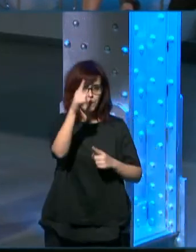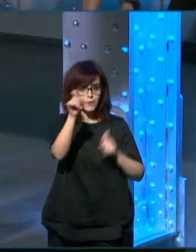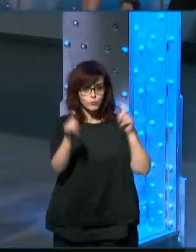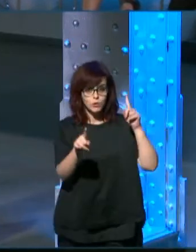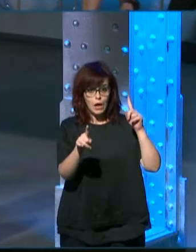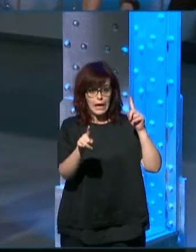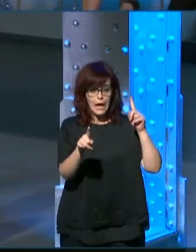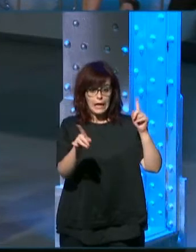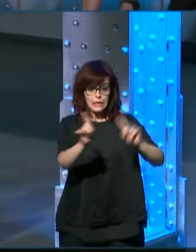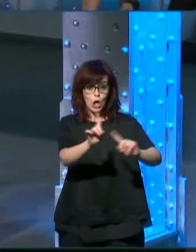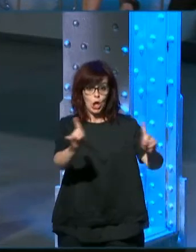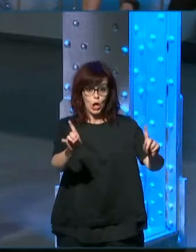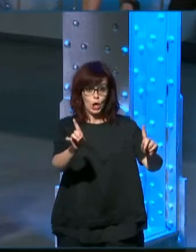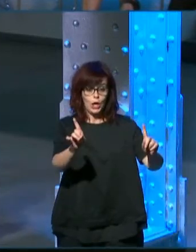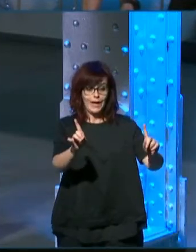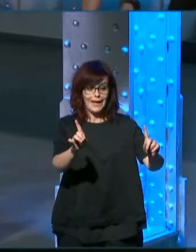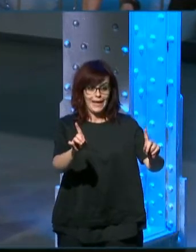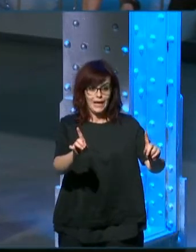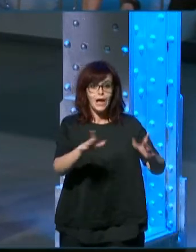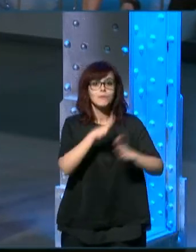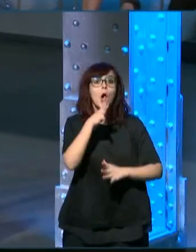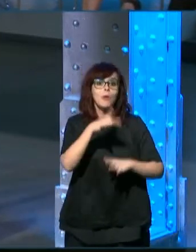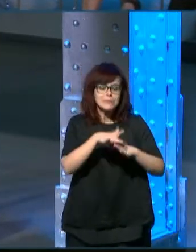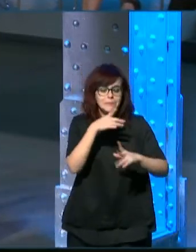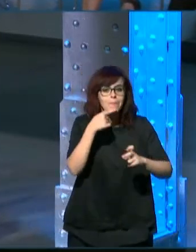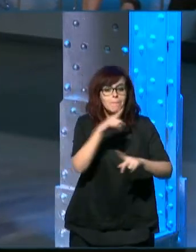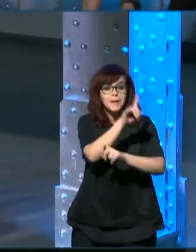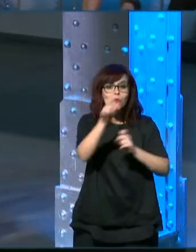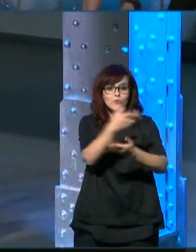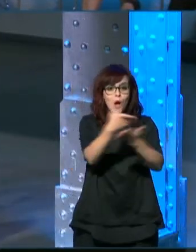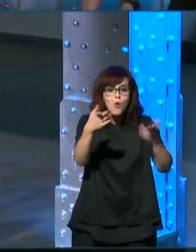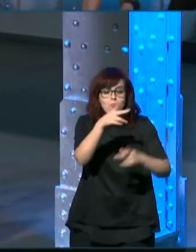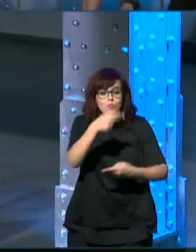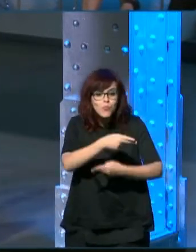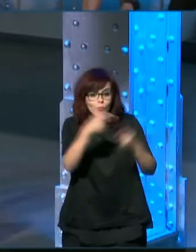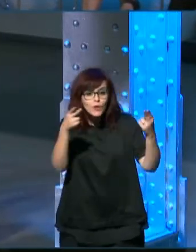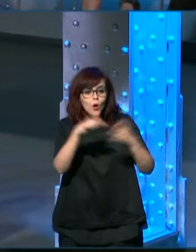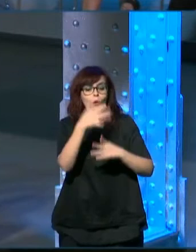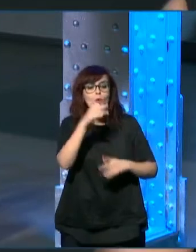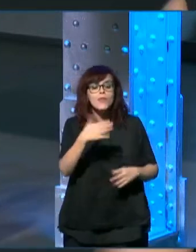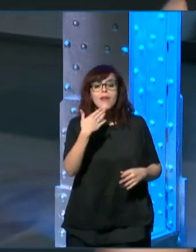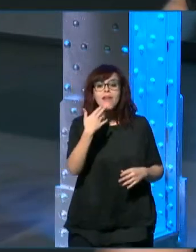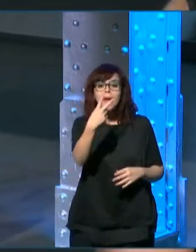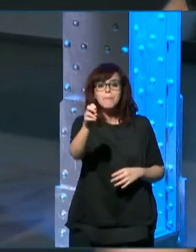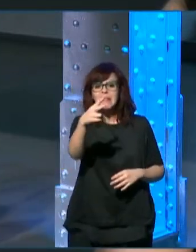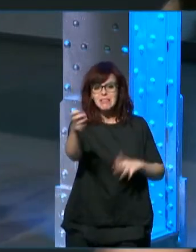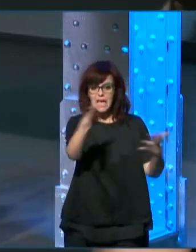No, yo solamente querría hacer una pregunta yo al público. ¿Podrían levantar las manos los veinteañeros en esta